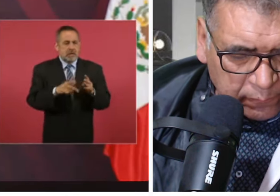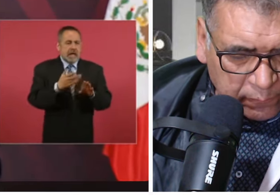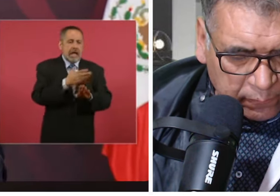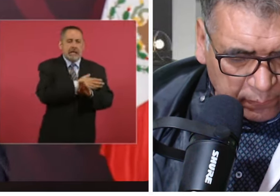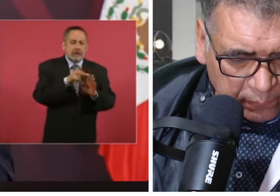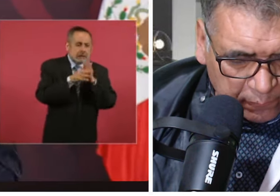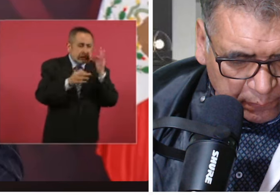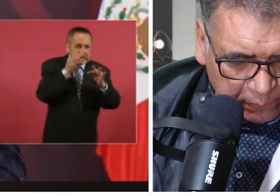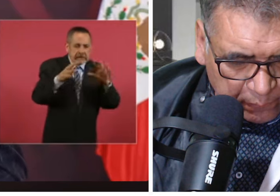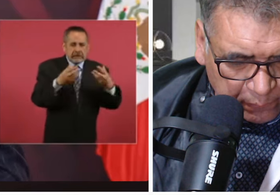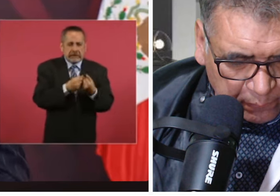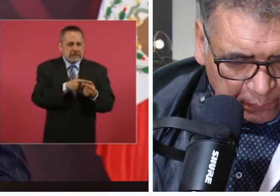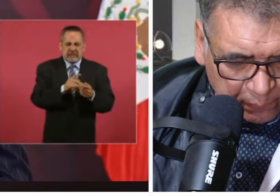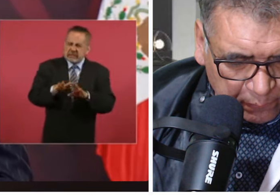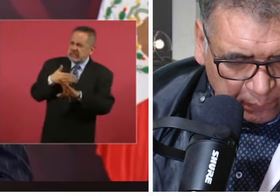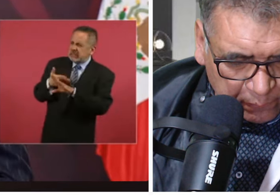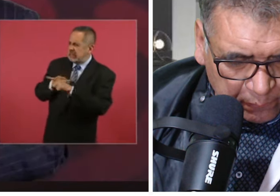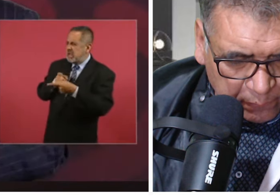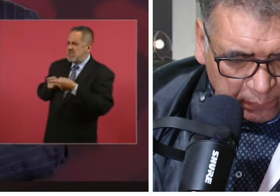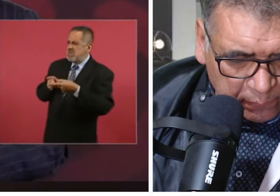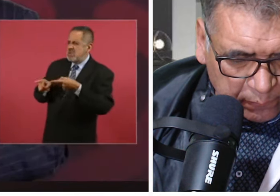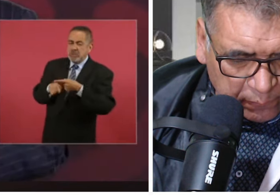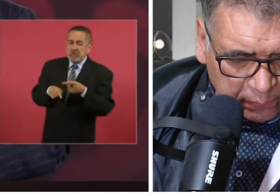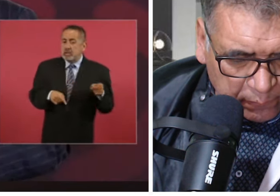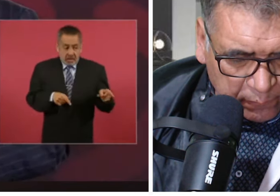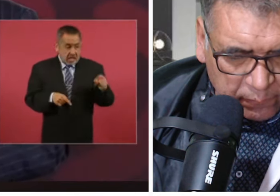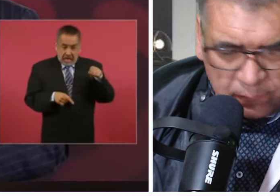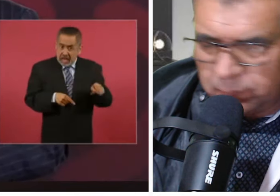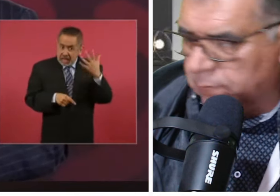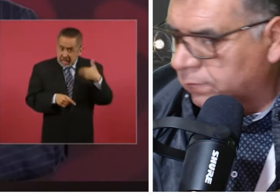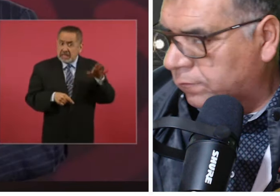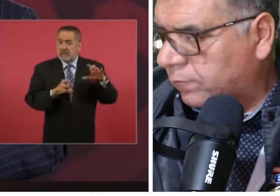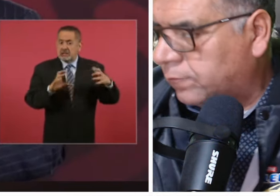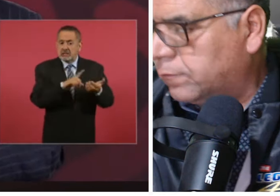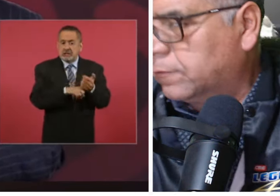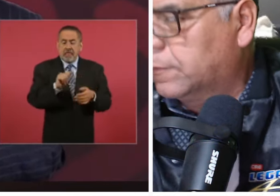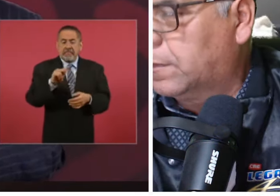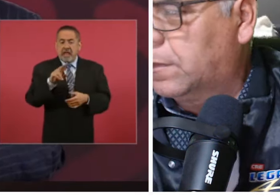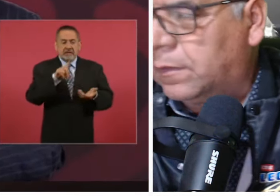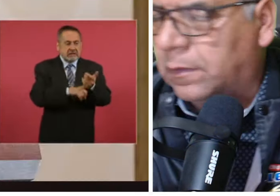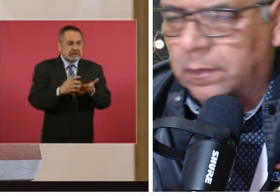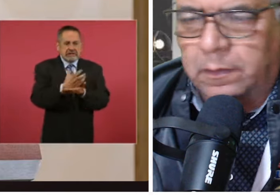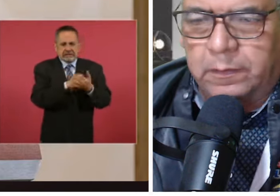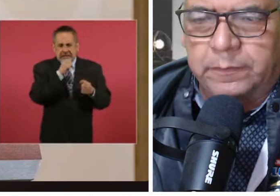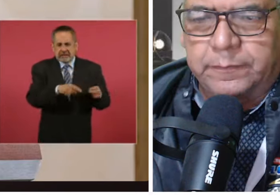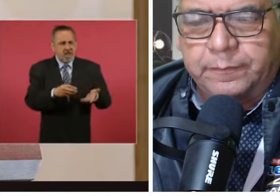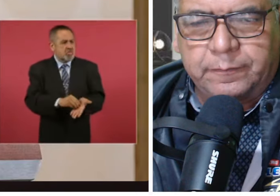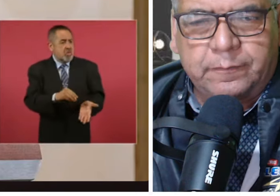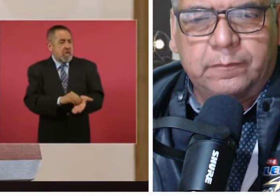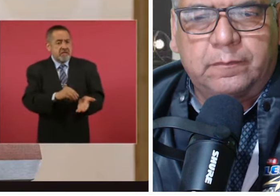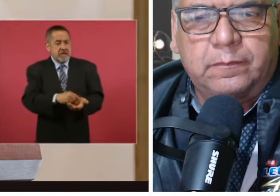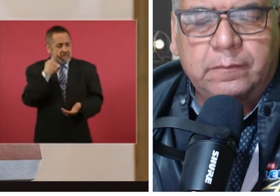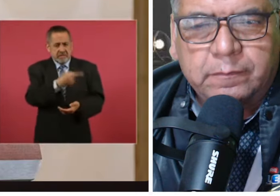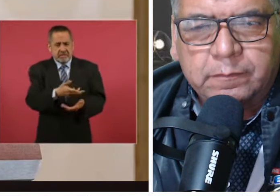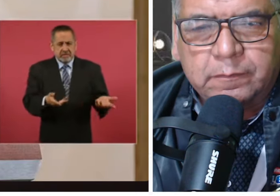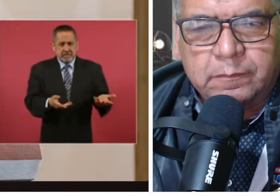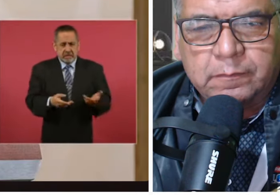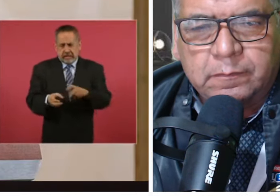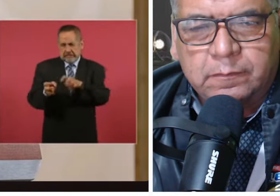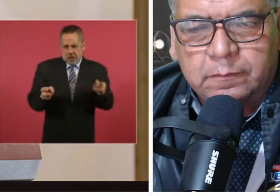periodismo mercenario que hizo en Televisa y que sigue haciendo